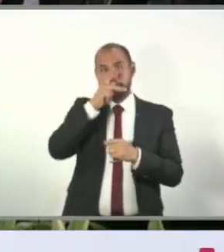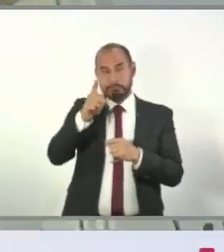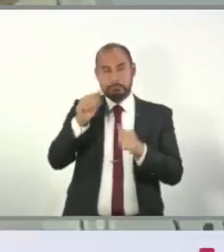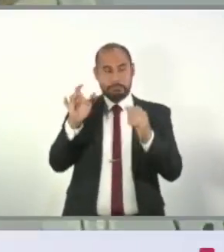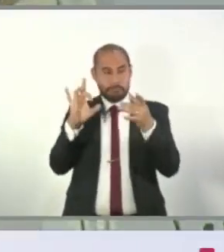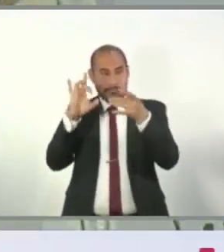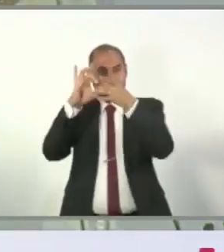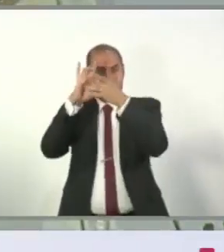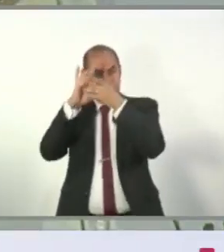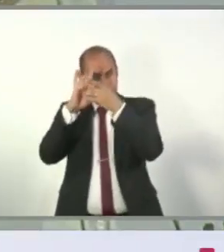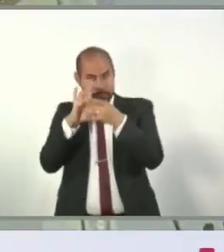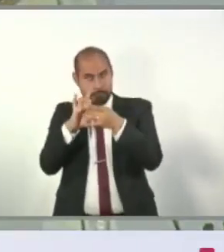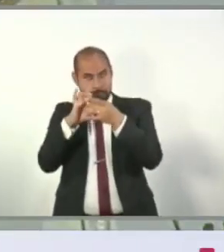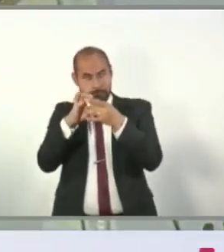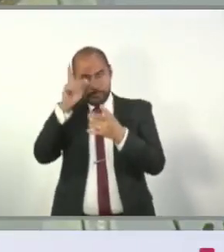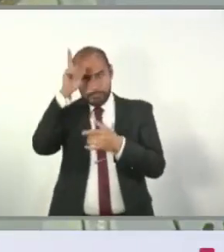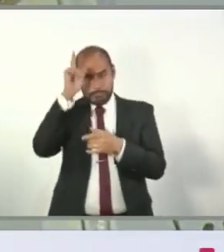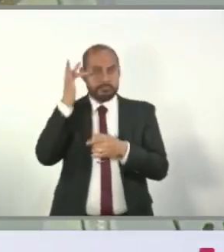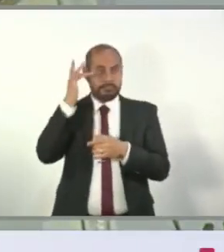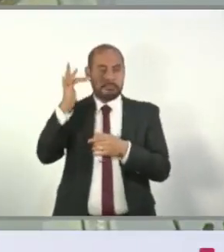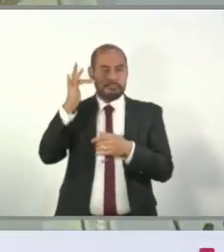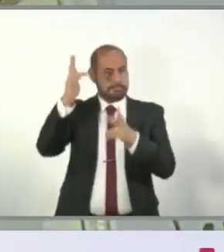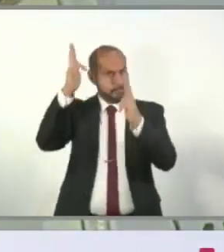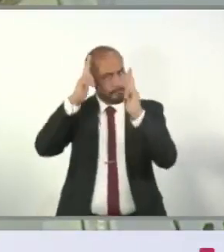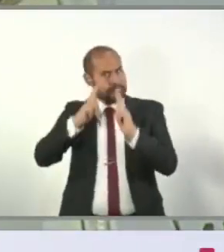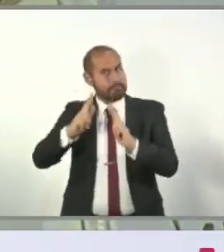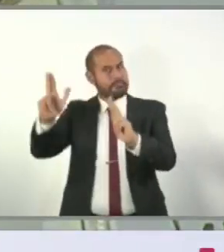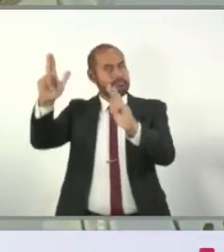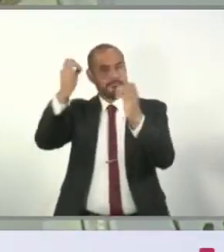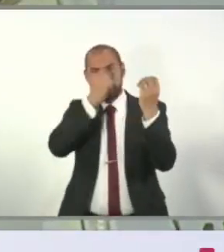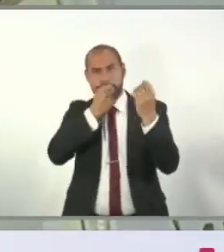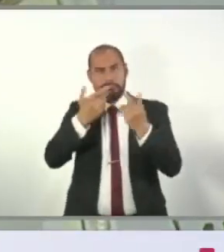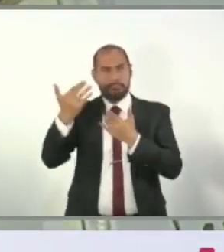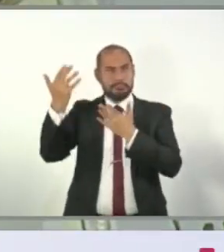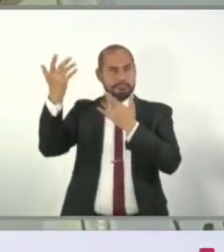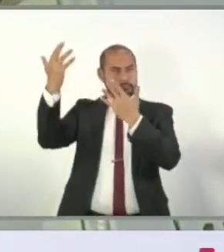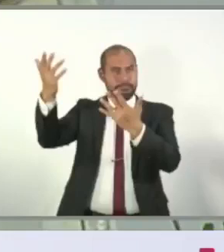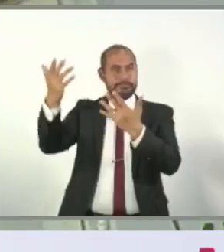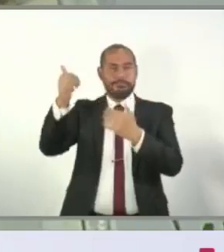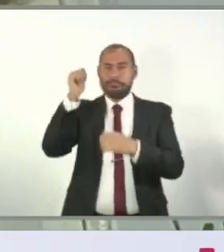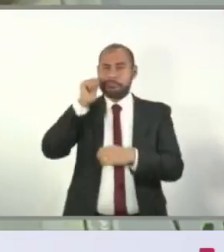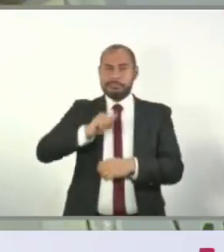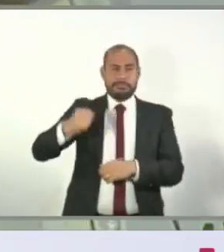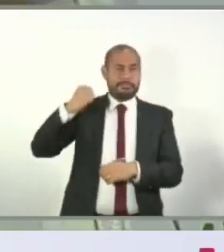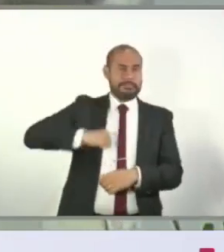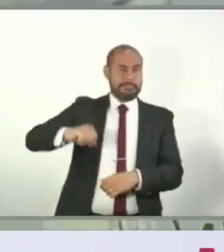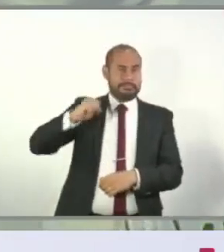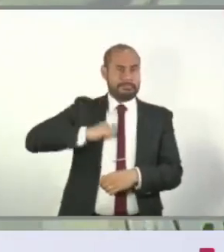Santo, todo honor y toda gloria, por los siglos de los siglos. Amén.